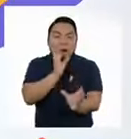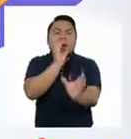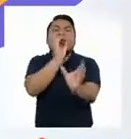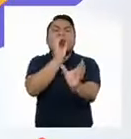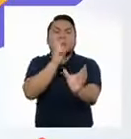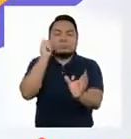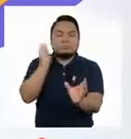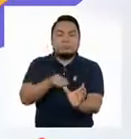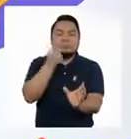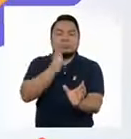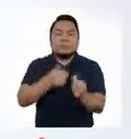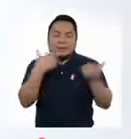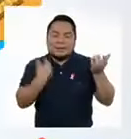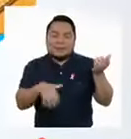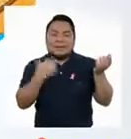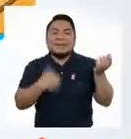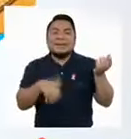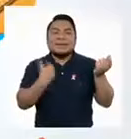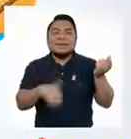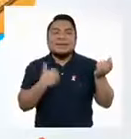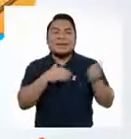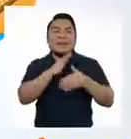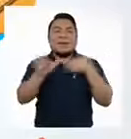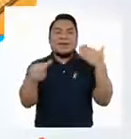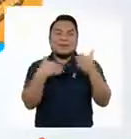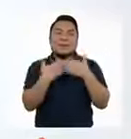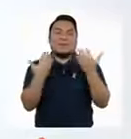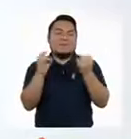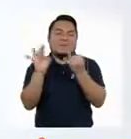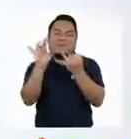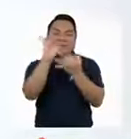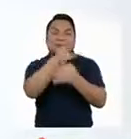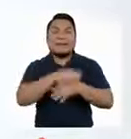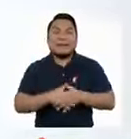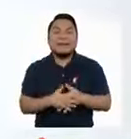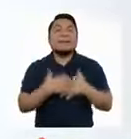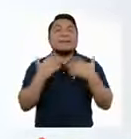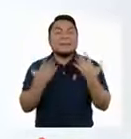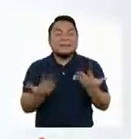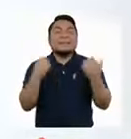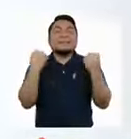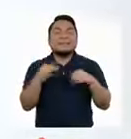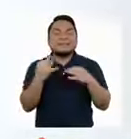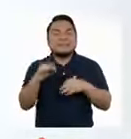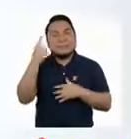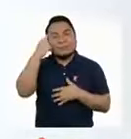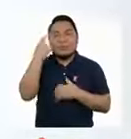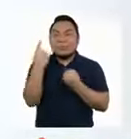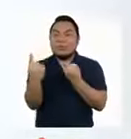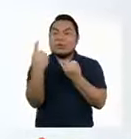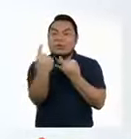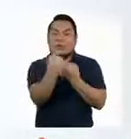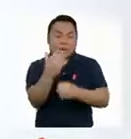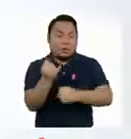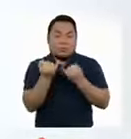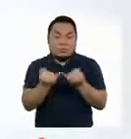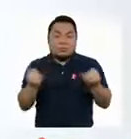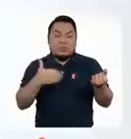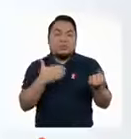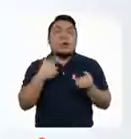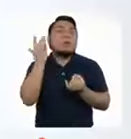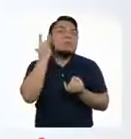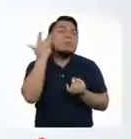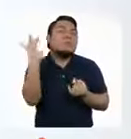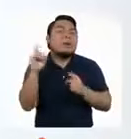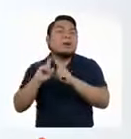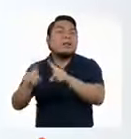la guitarra tradicional, el charango, entre otros. Cada uno de ellos tiene un sonido muy distinto,